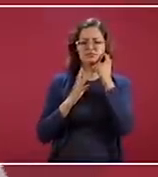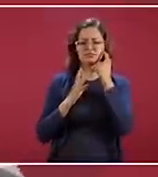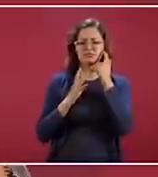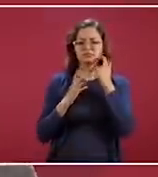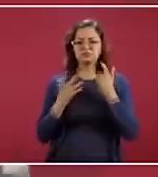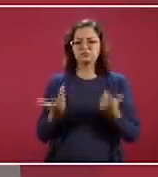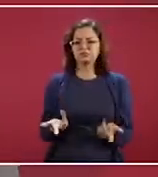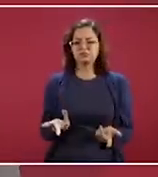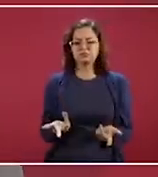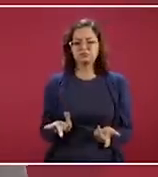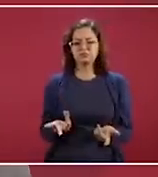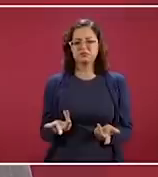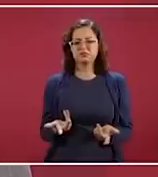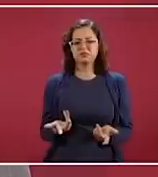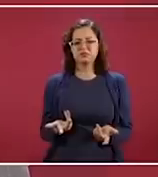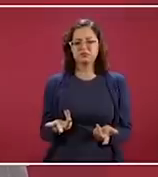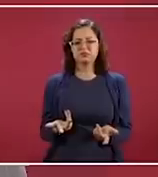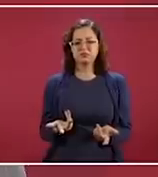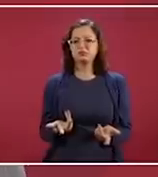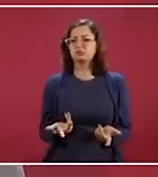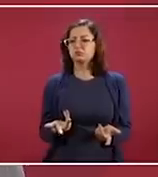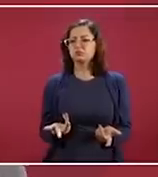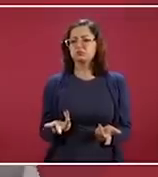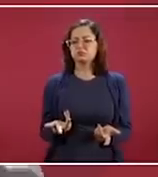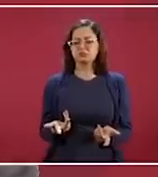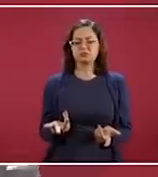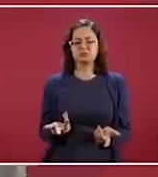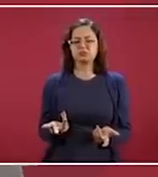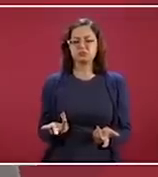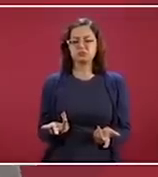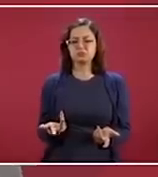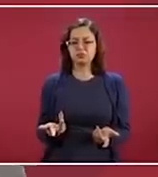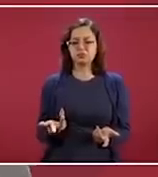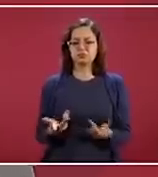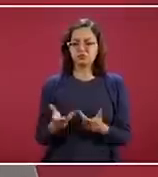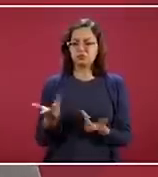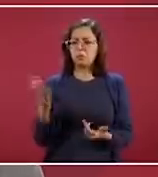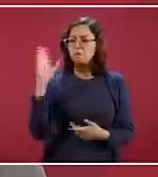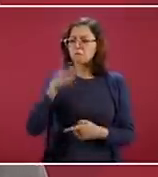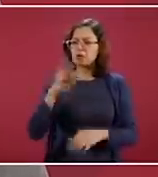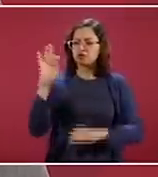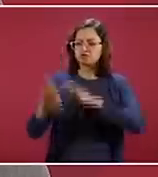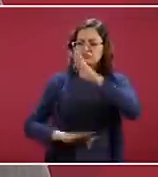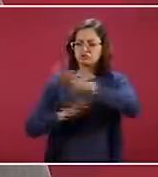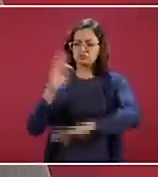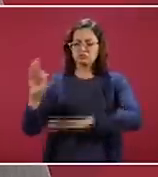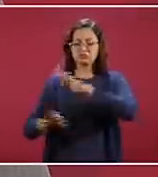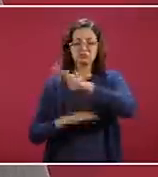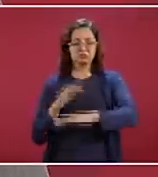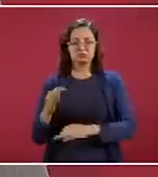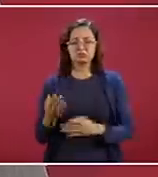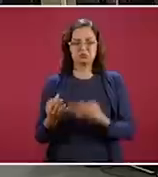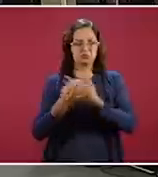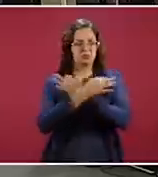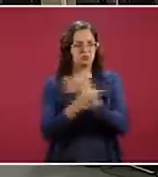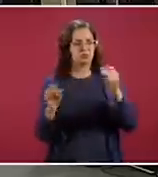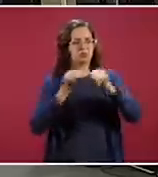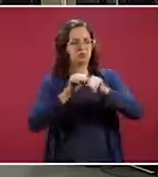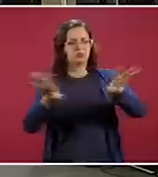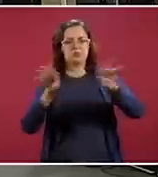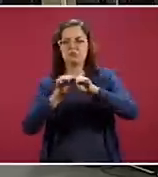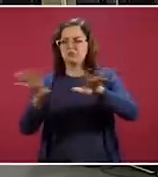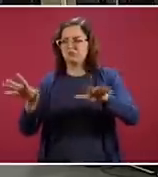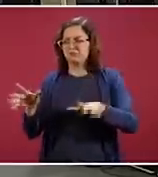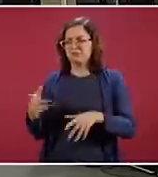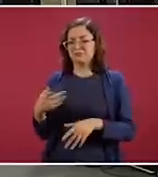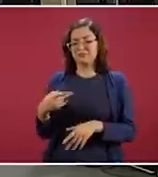propagándose este conocimiento, este maltrato que se señala entre comillas, pero yo le invito en